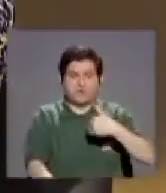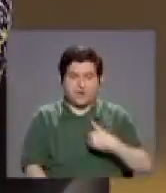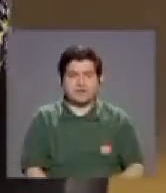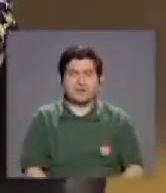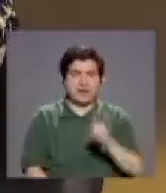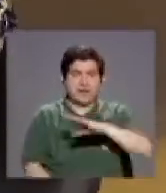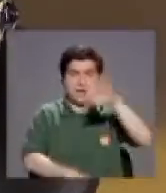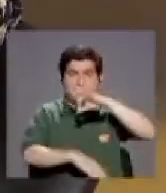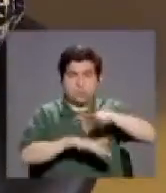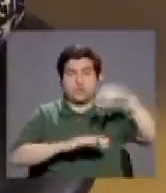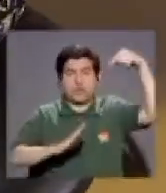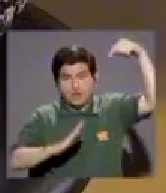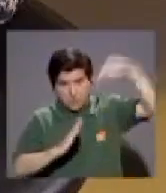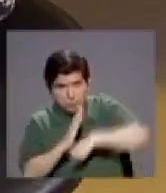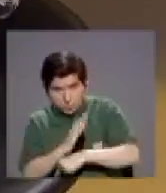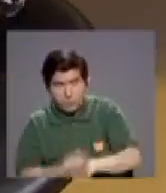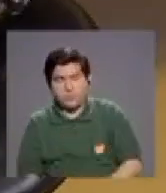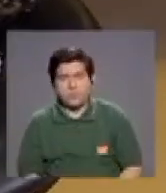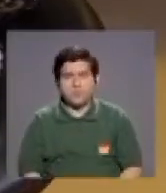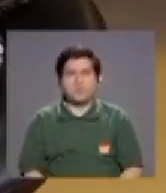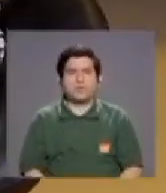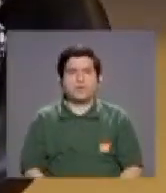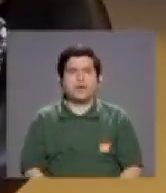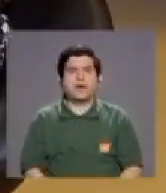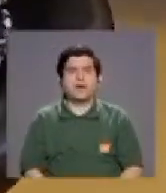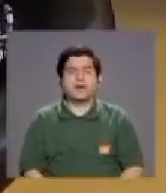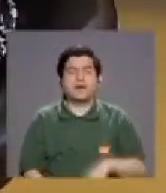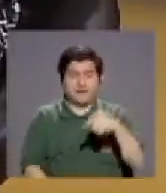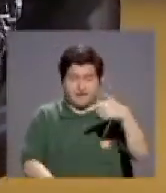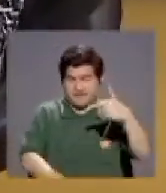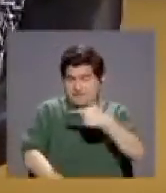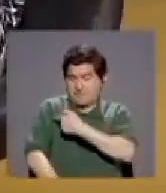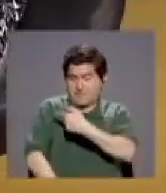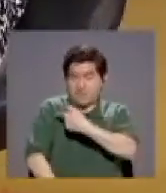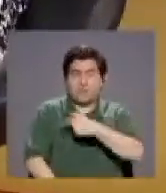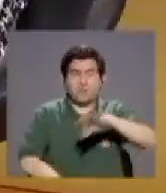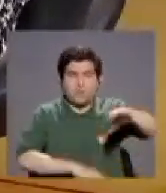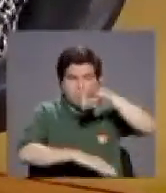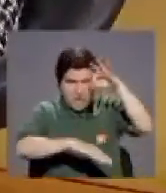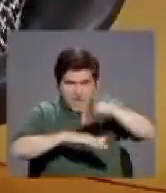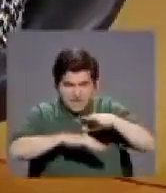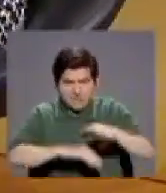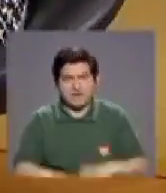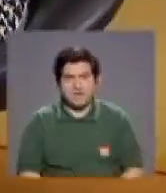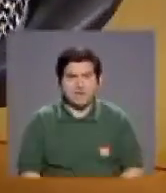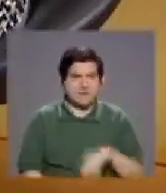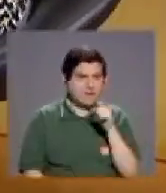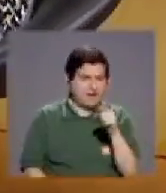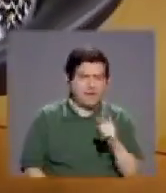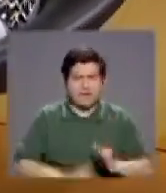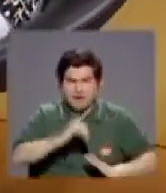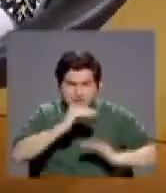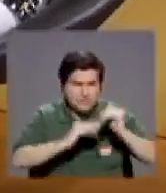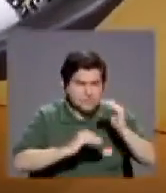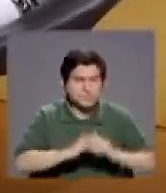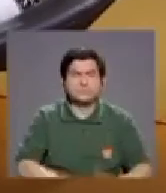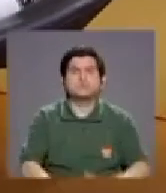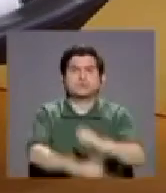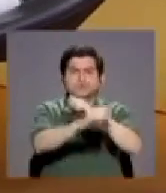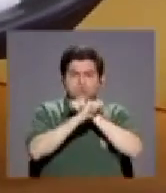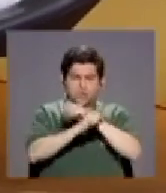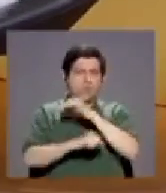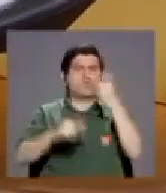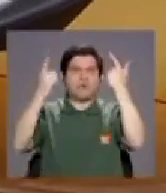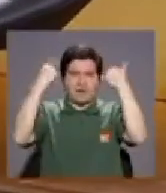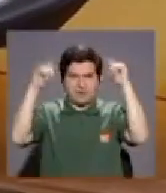grave. Entonces, con la vacuna del dengue, que se construyó de esa manera, ha sido una vacuna que ha demostrado ser segura y ser